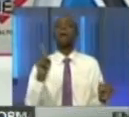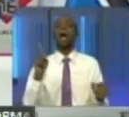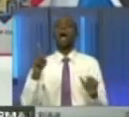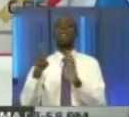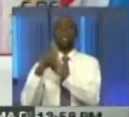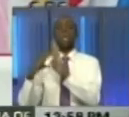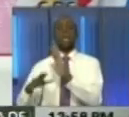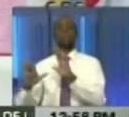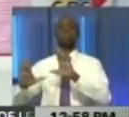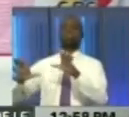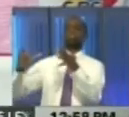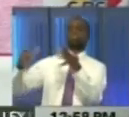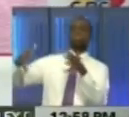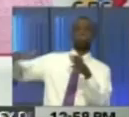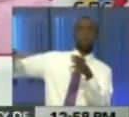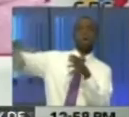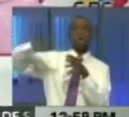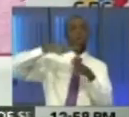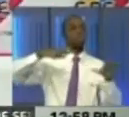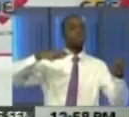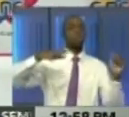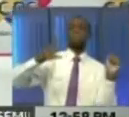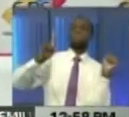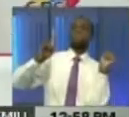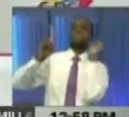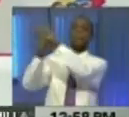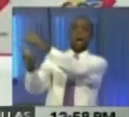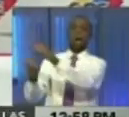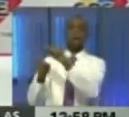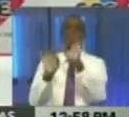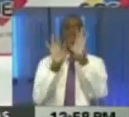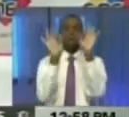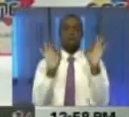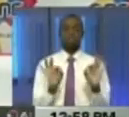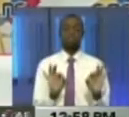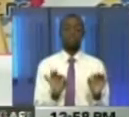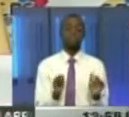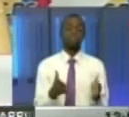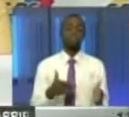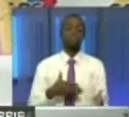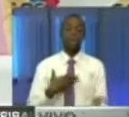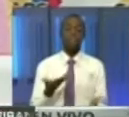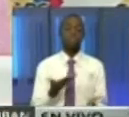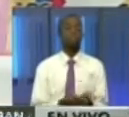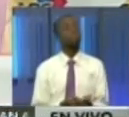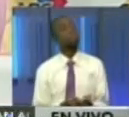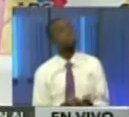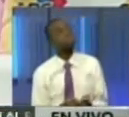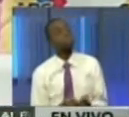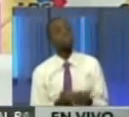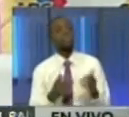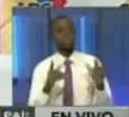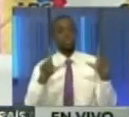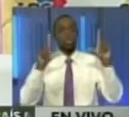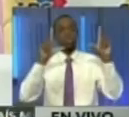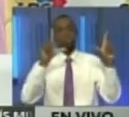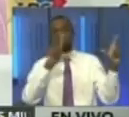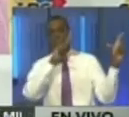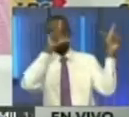de Derecho en su conjunto. Si podemos pasar a la siguiente